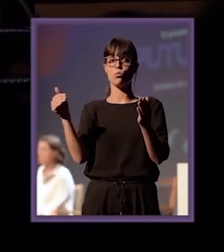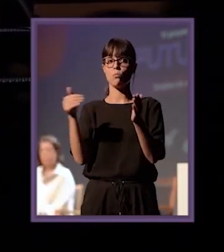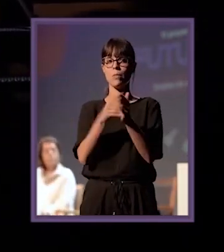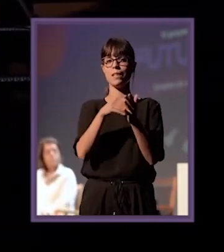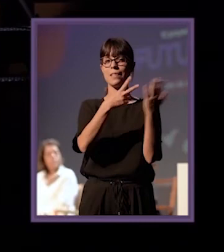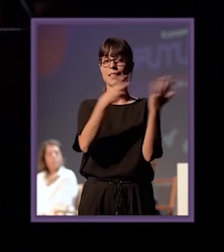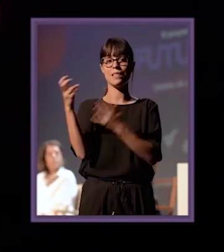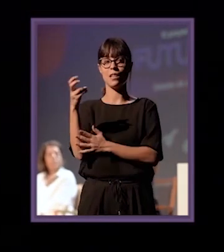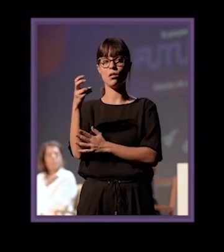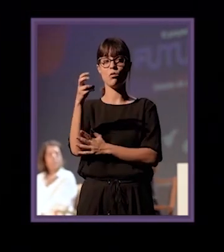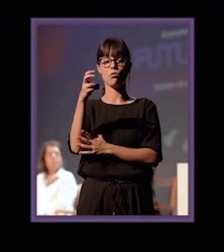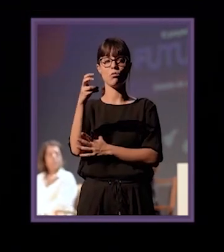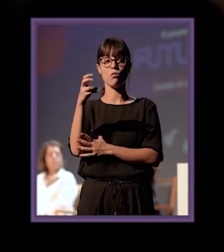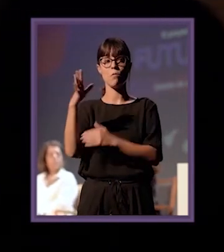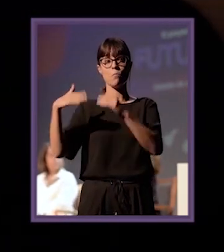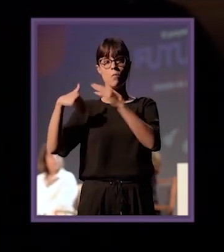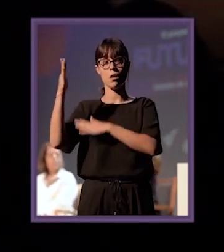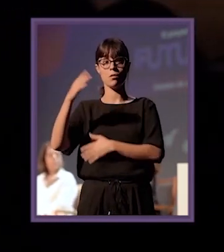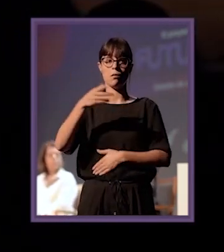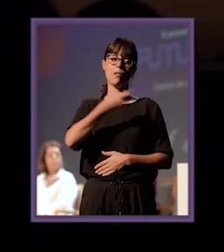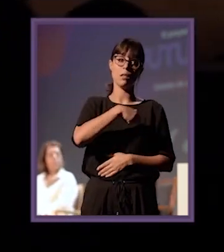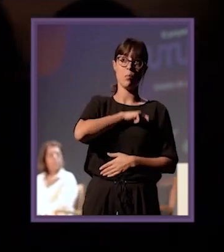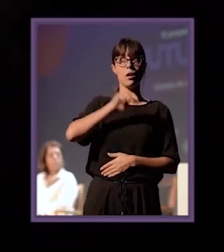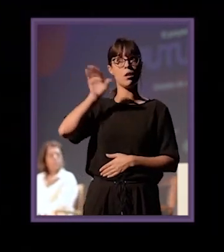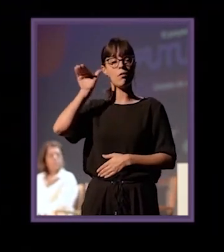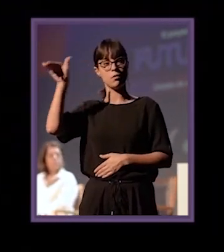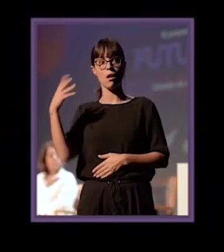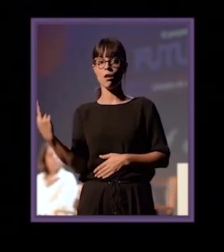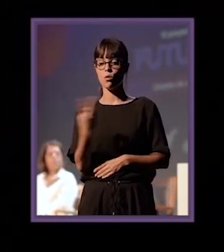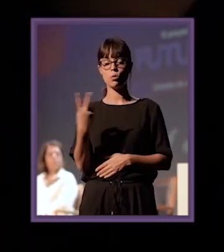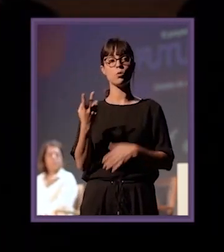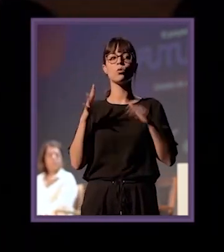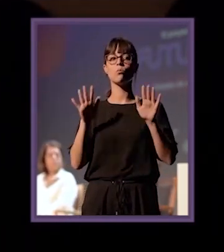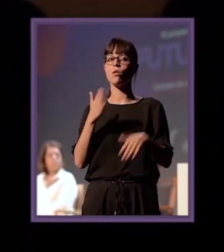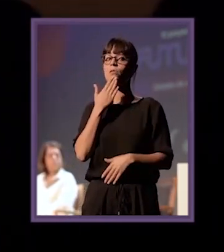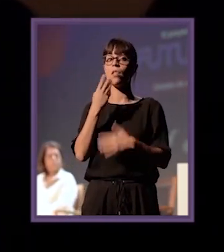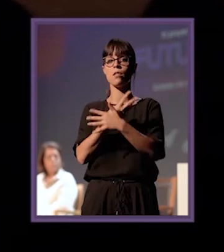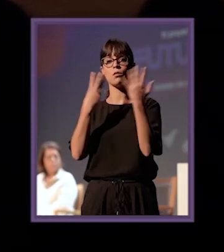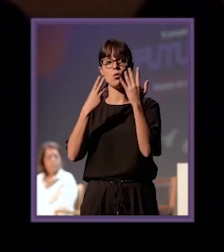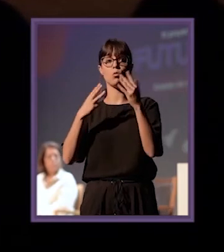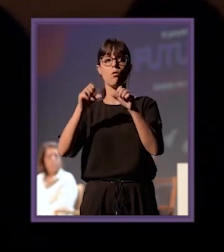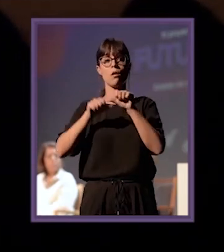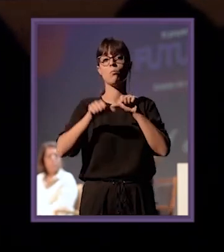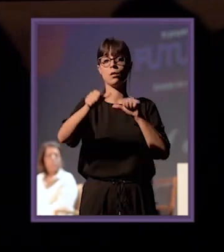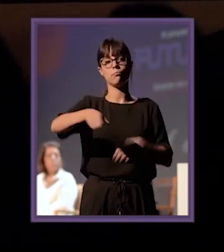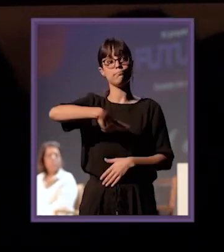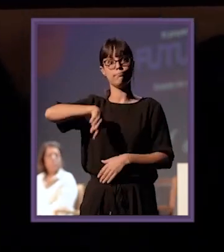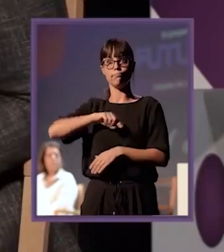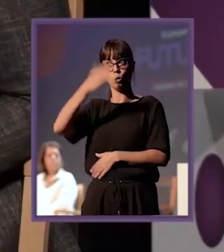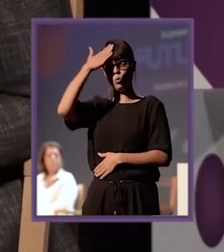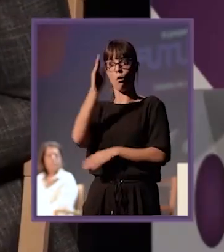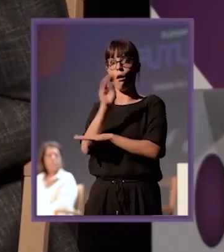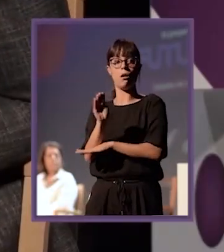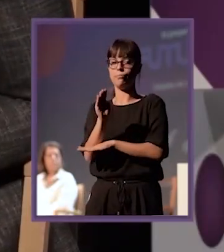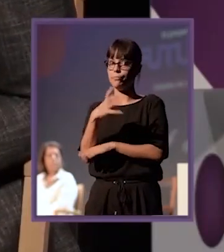y nacionales, pero a los 18 años se daba la circunstancia de que no podíamos seguir acompañándolos. Nosotros queremos, y nosotras,